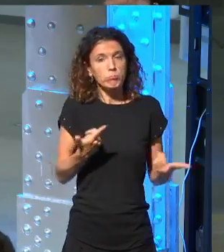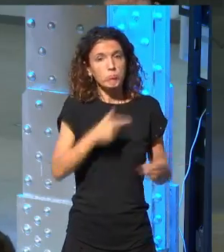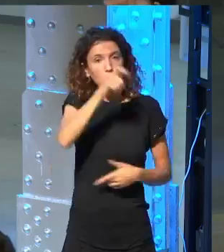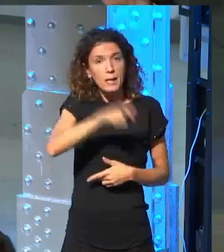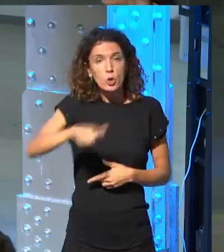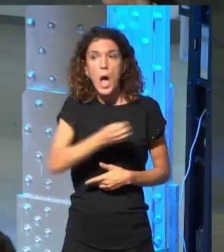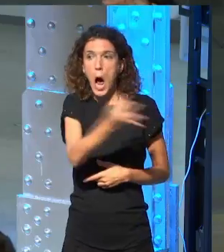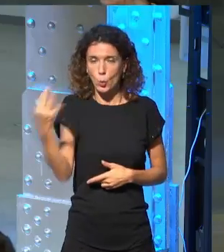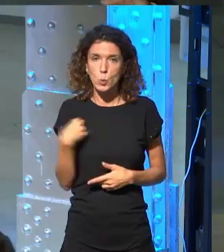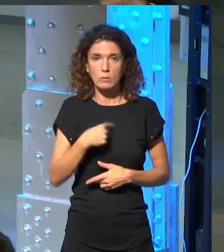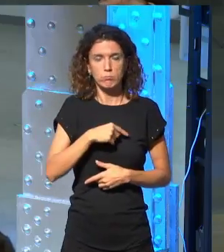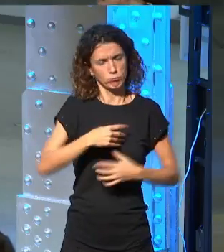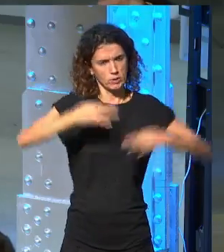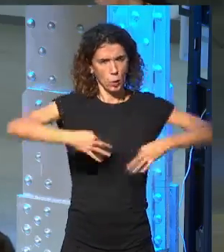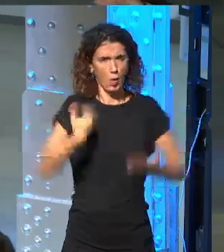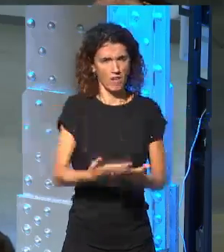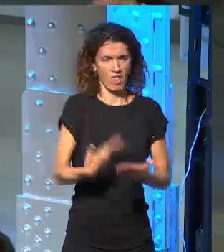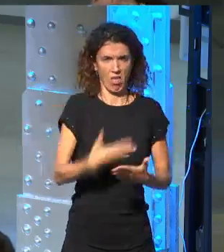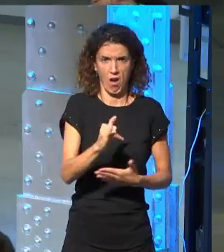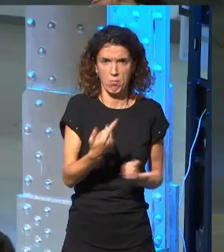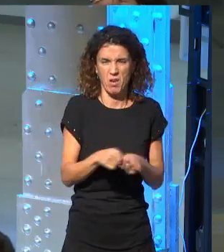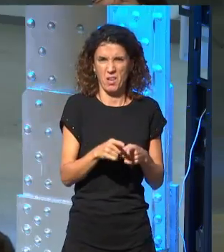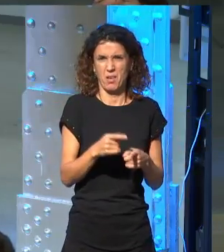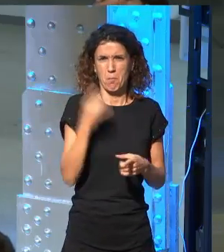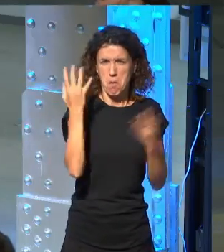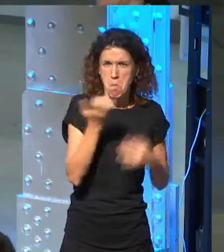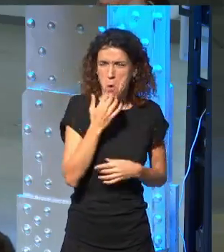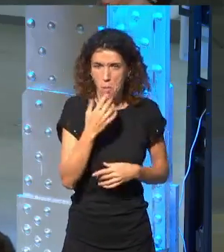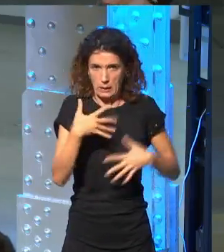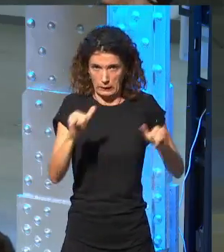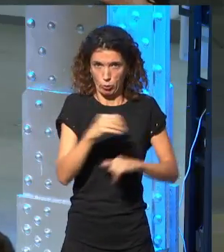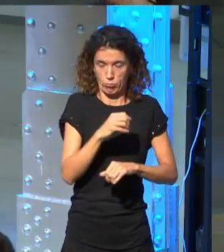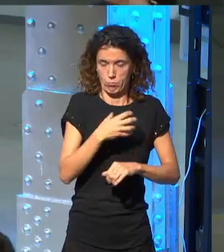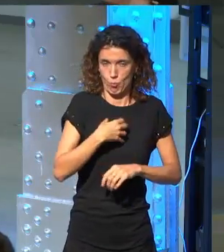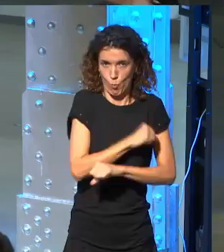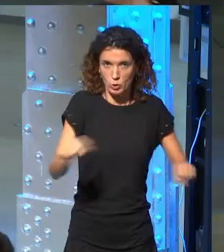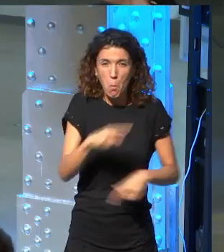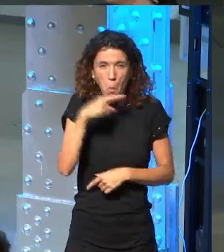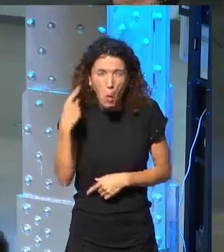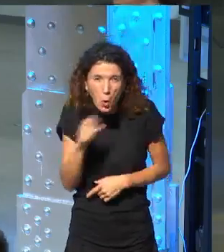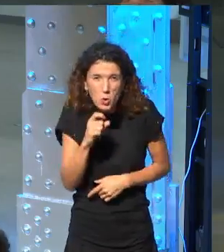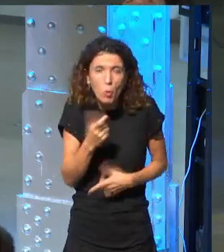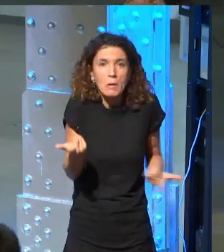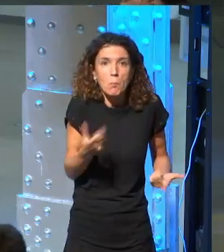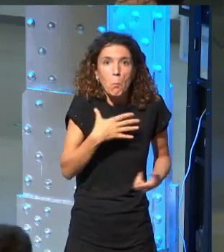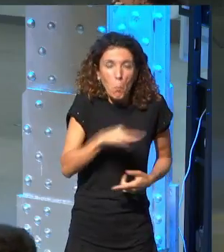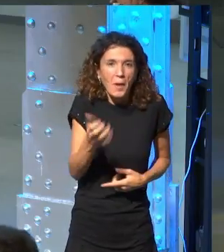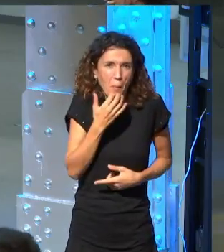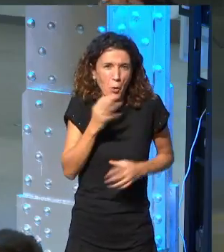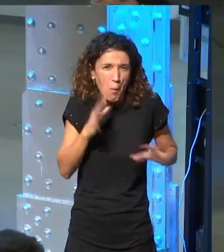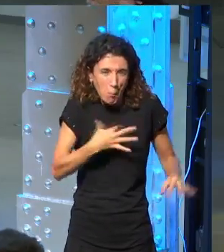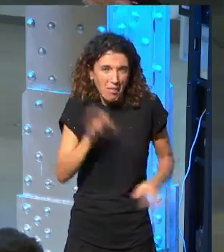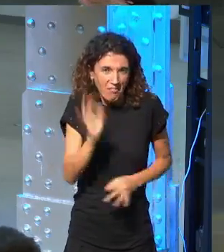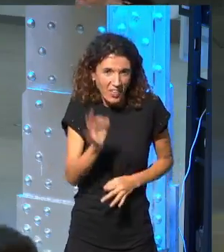estaba... Había gente sí. que estaba muy segura de que sí que era verdad. En plan, no puede estar de coña. Y el bollo fue como... ¿Qué pasa? Vale, igual sí que está de